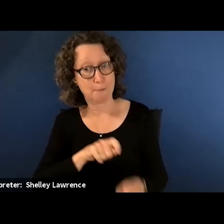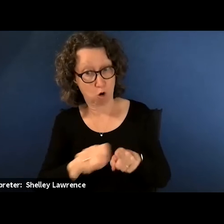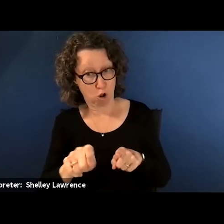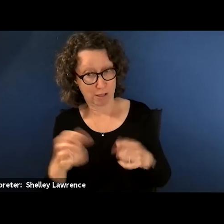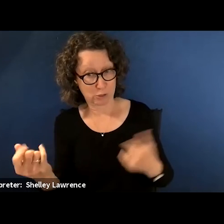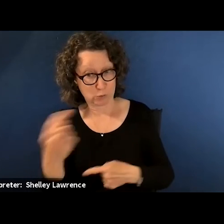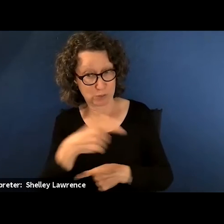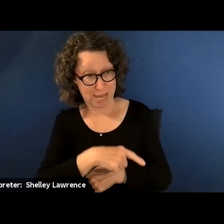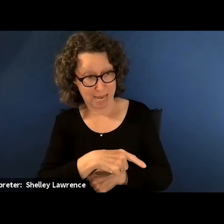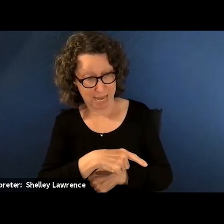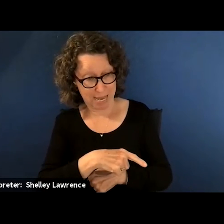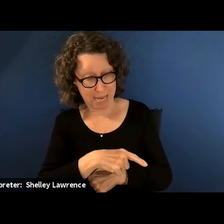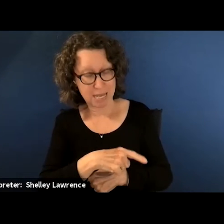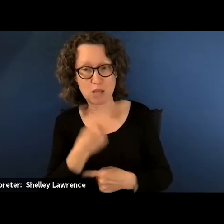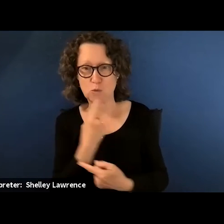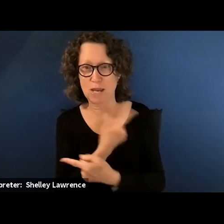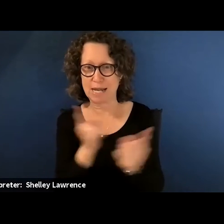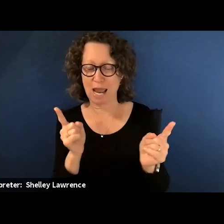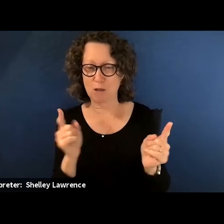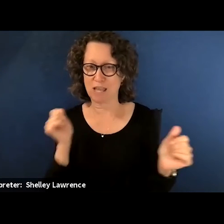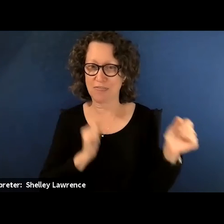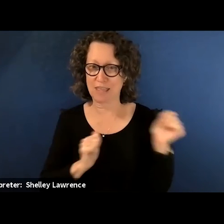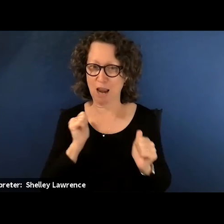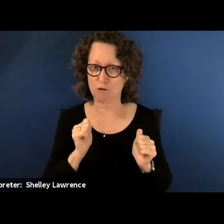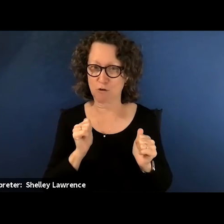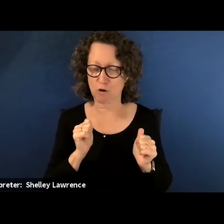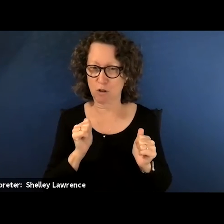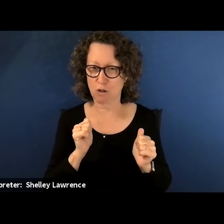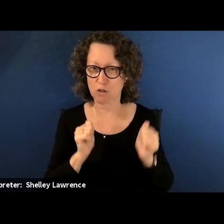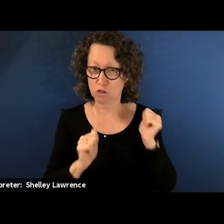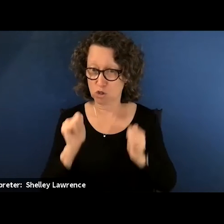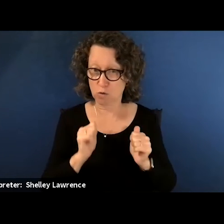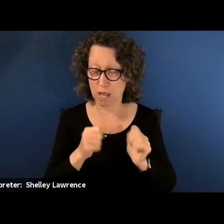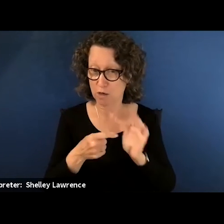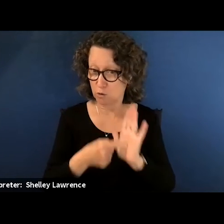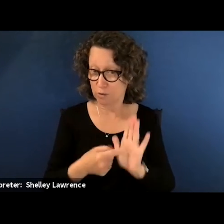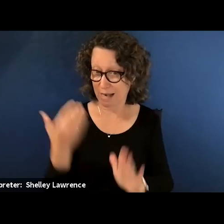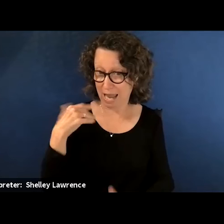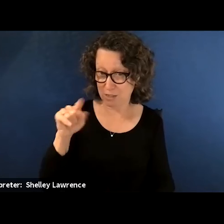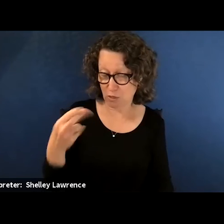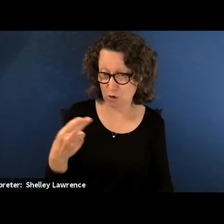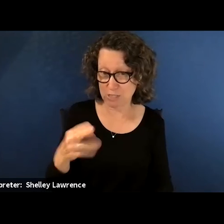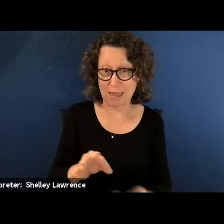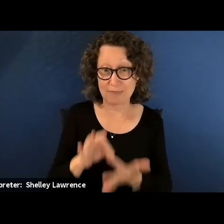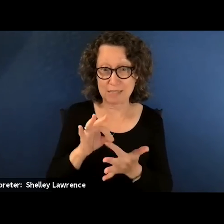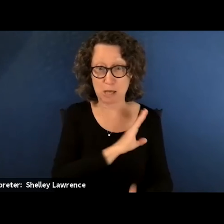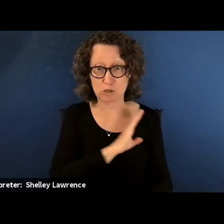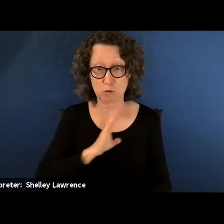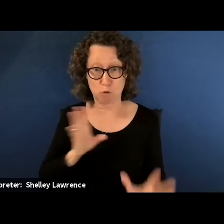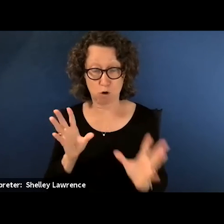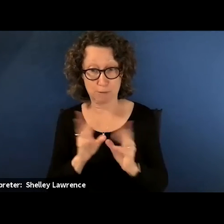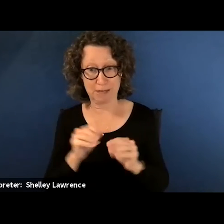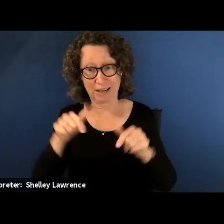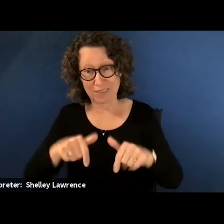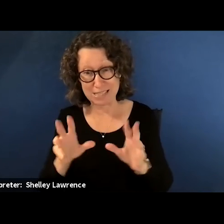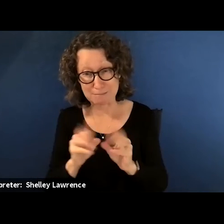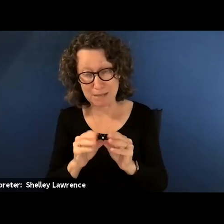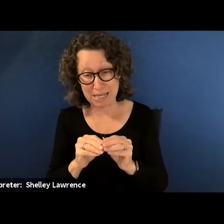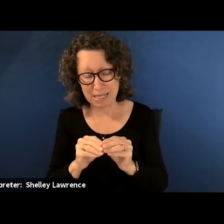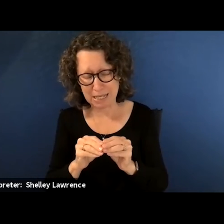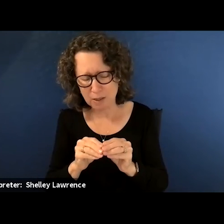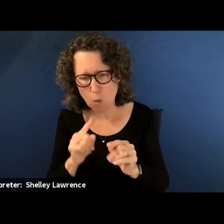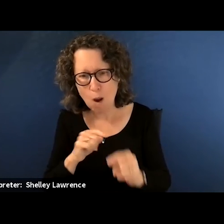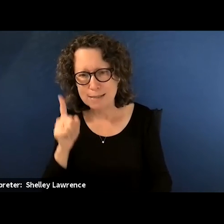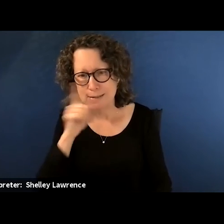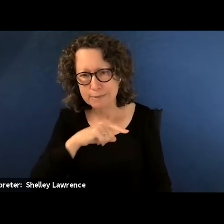estoy llamando hoy para denunciar la obra que ustedes tuvieron el